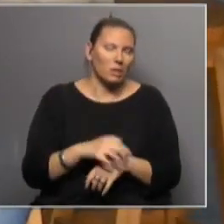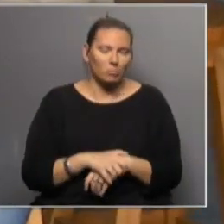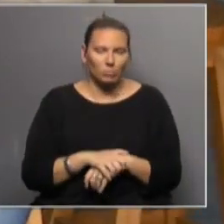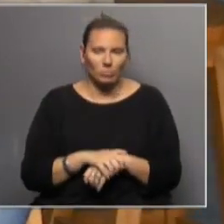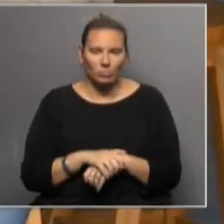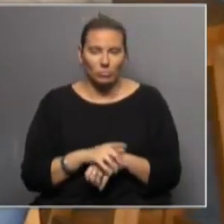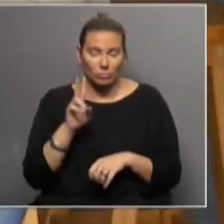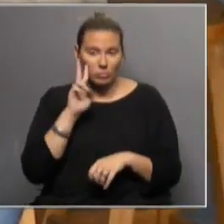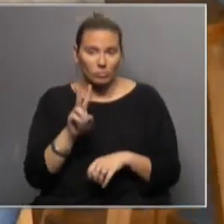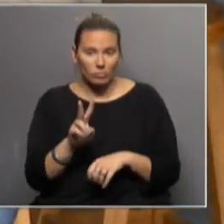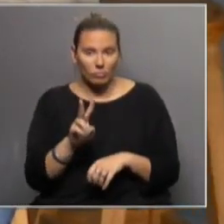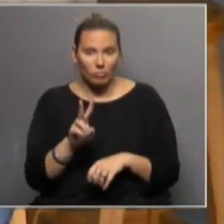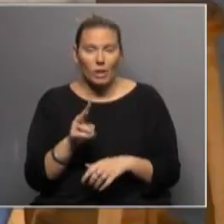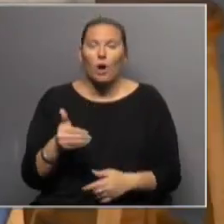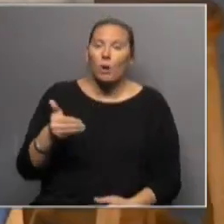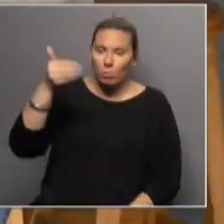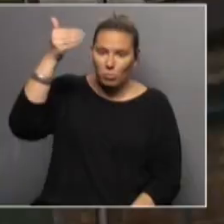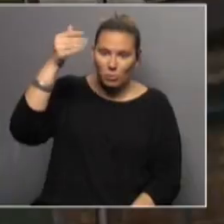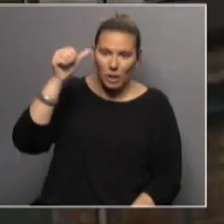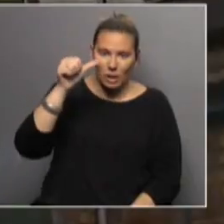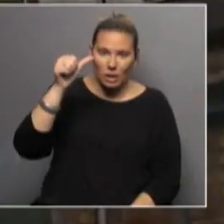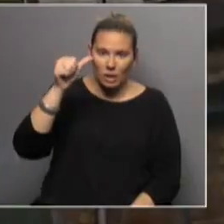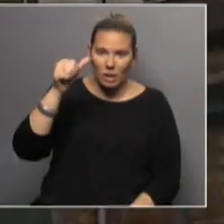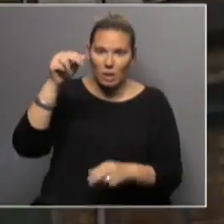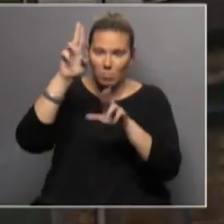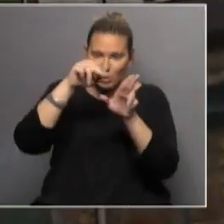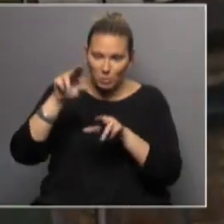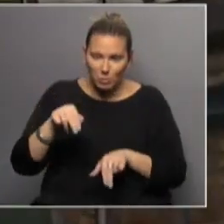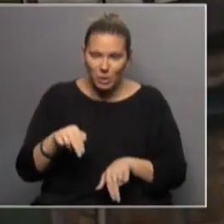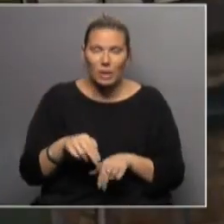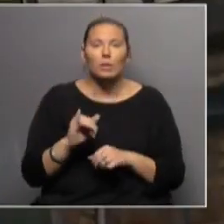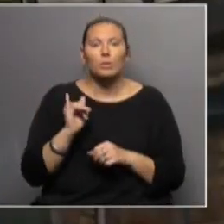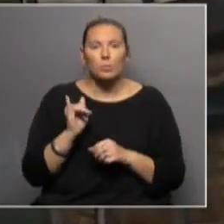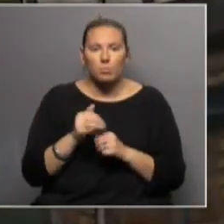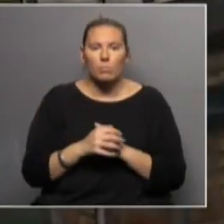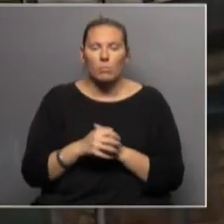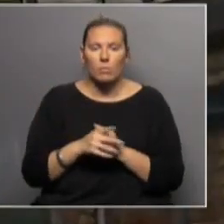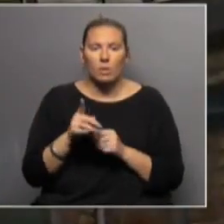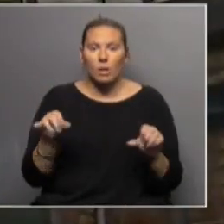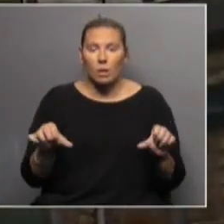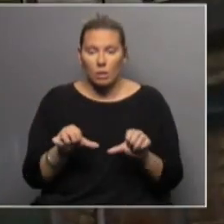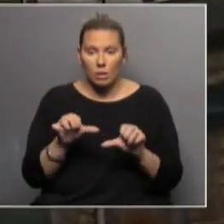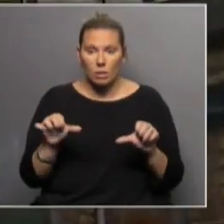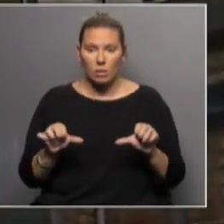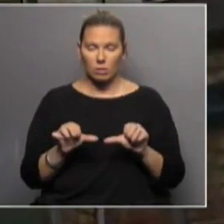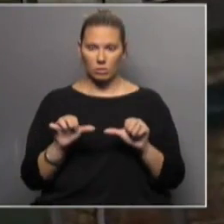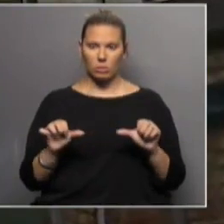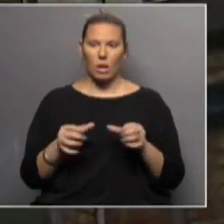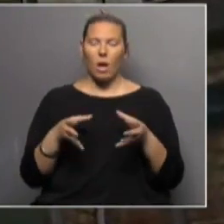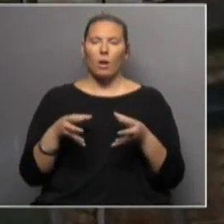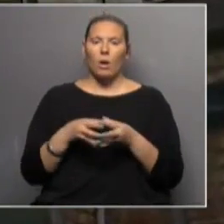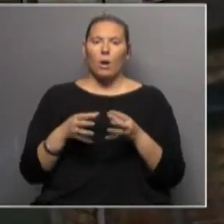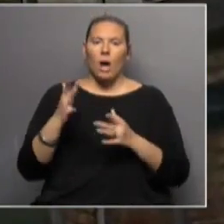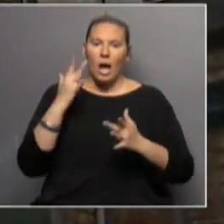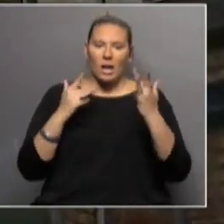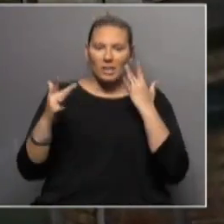Cuando entramos veíamos un muy lindo mural acá en la fachada mismo. ¿Qué historia tiene? Sí, bueno, eso lo hicieron un grupo de